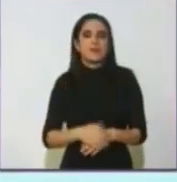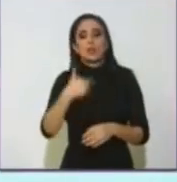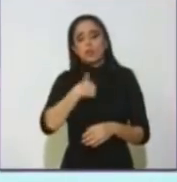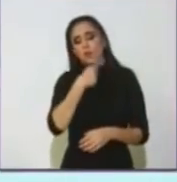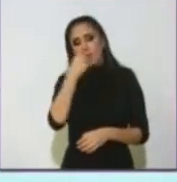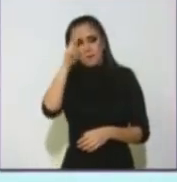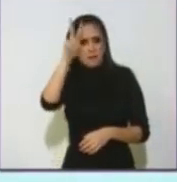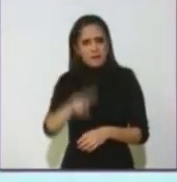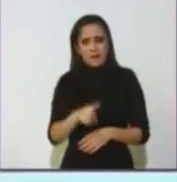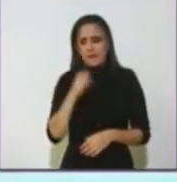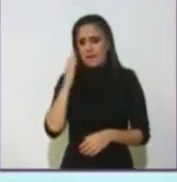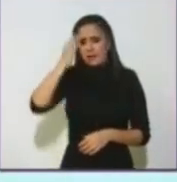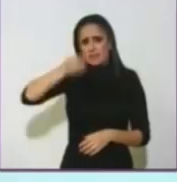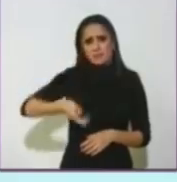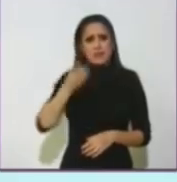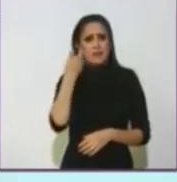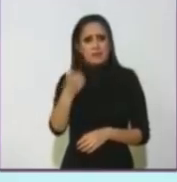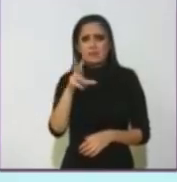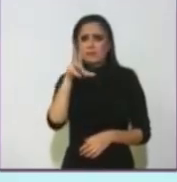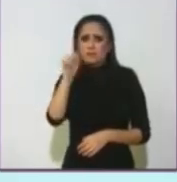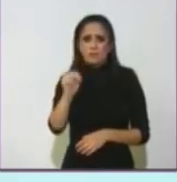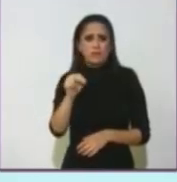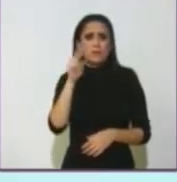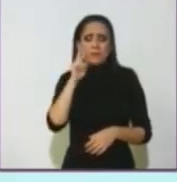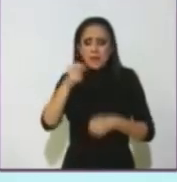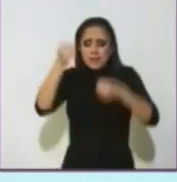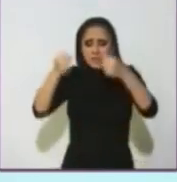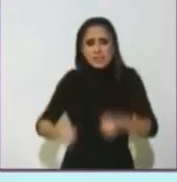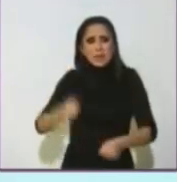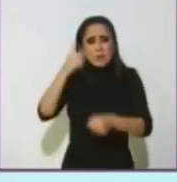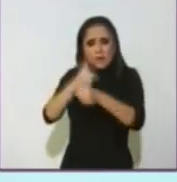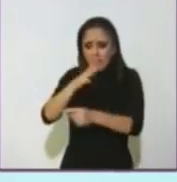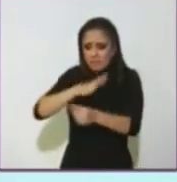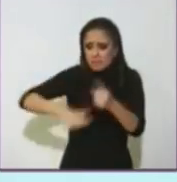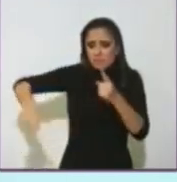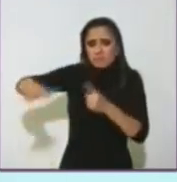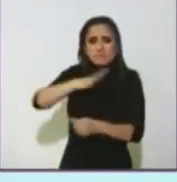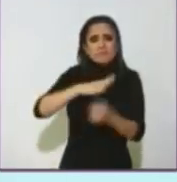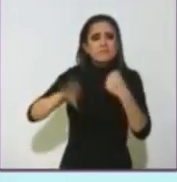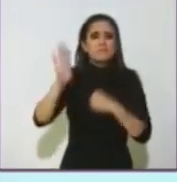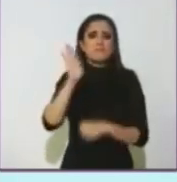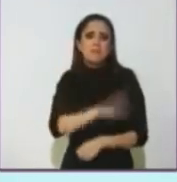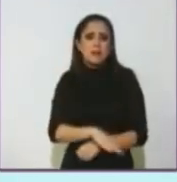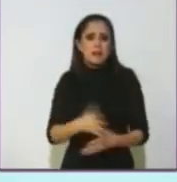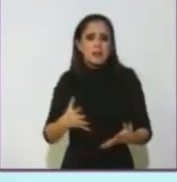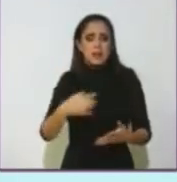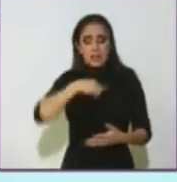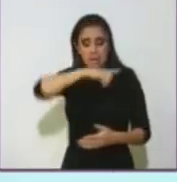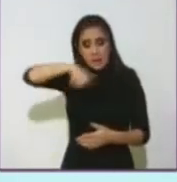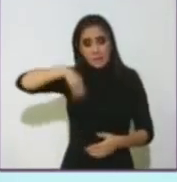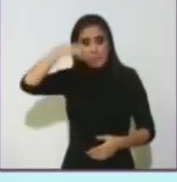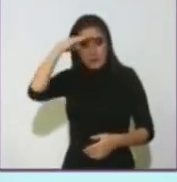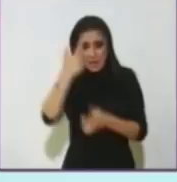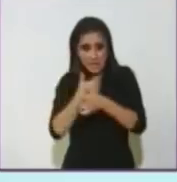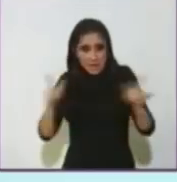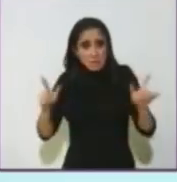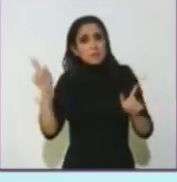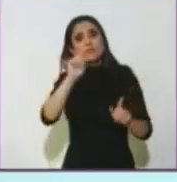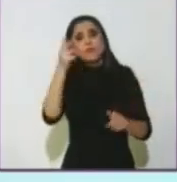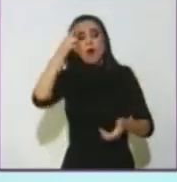completamente inaceptable las condiciones de inseguridad en las que vivimos los capitalinos no somos libres somos rehenes de la delincuencia